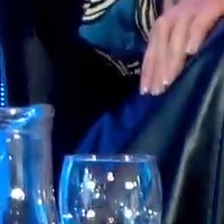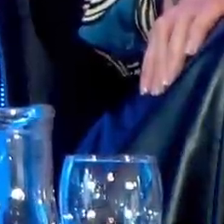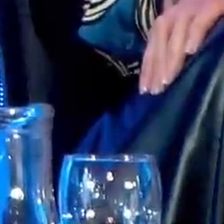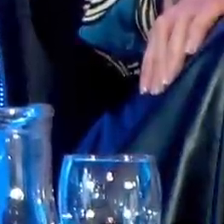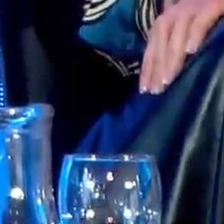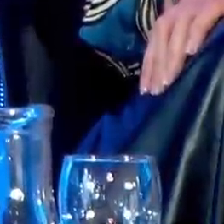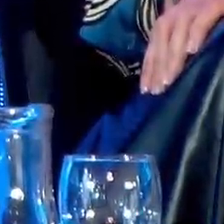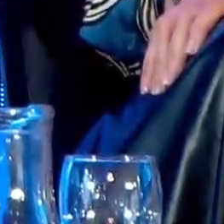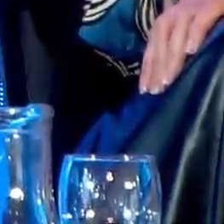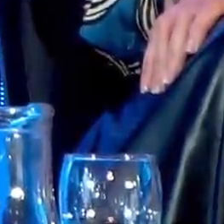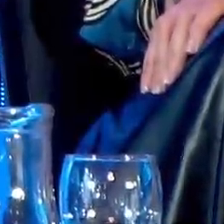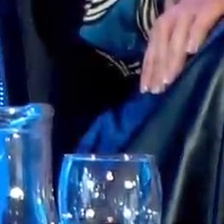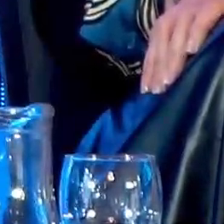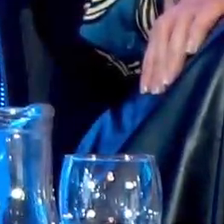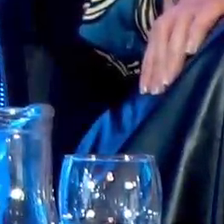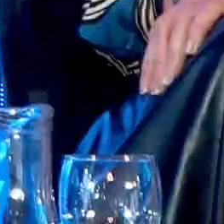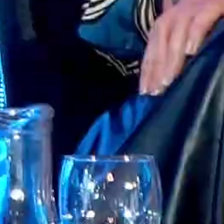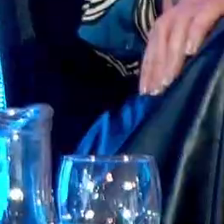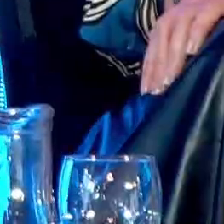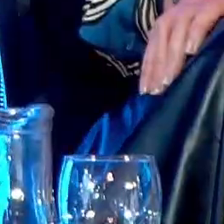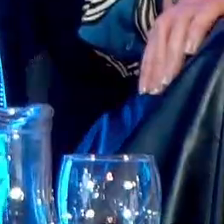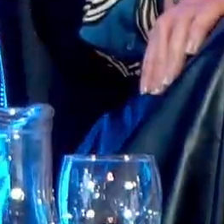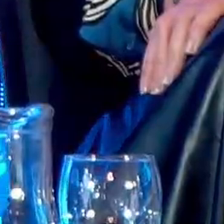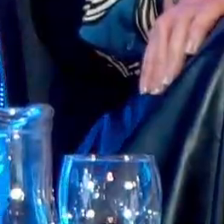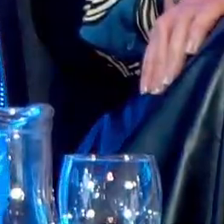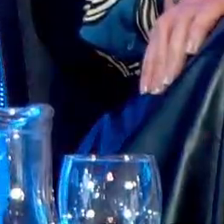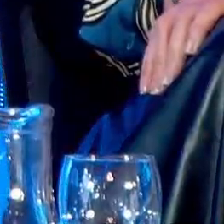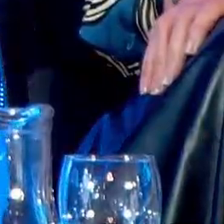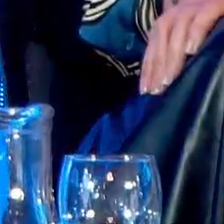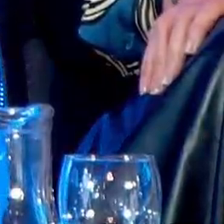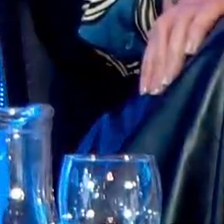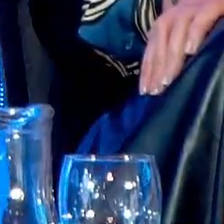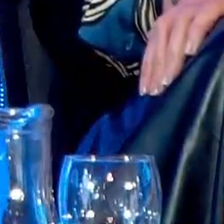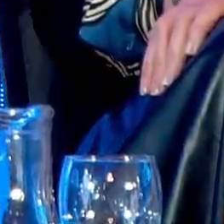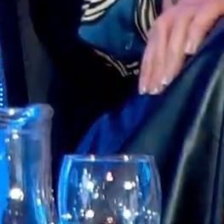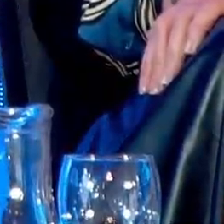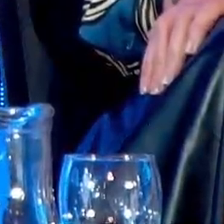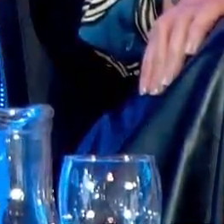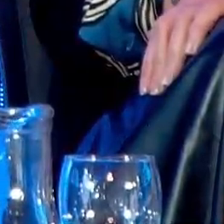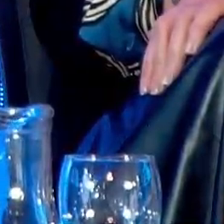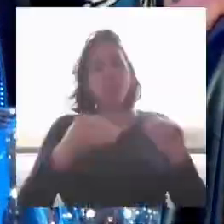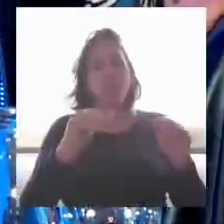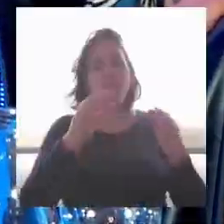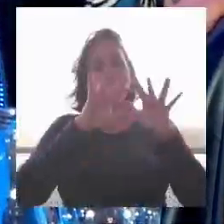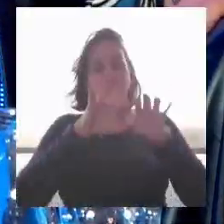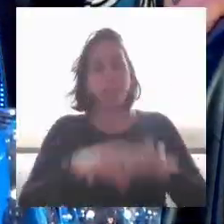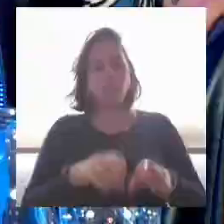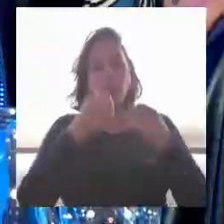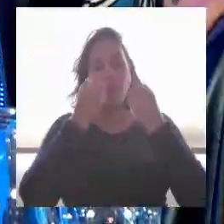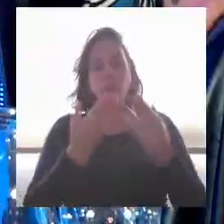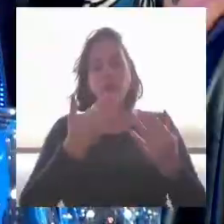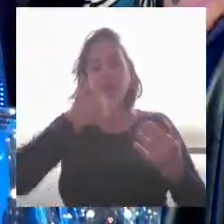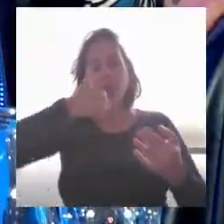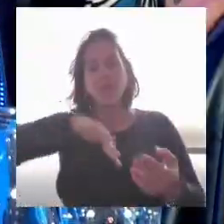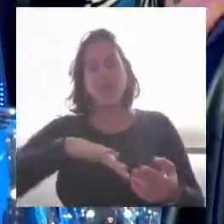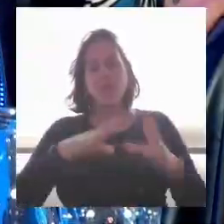puedo construir el significado, no puedo dialogar con el autor, no puedo comprender el texto. Porque la comprensión del texto,